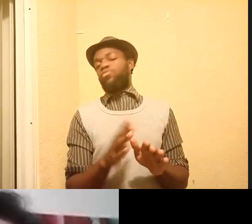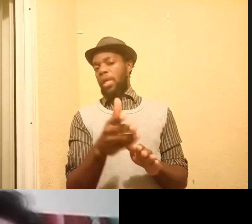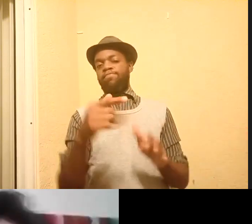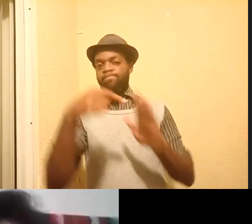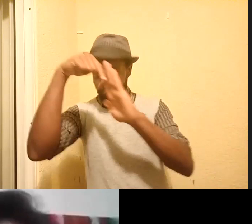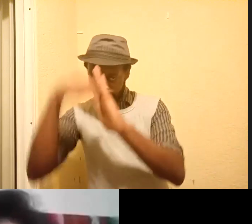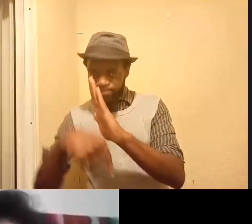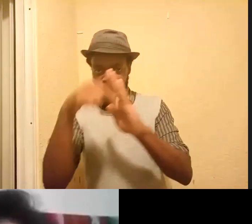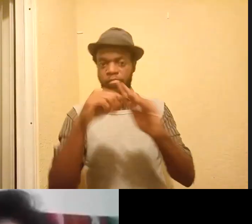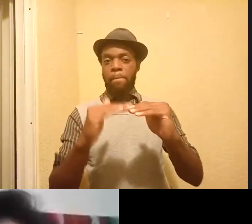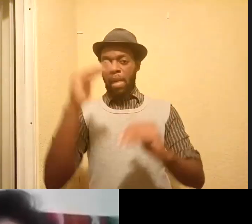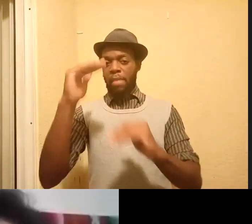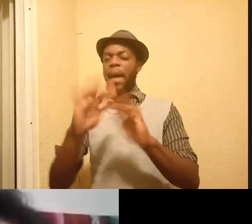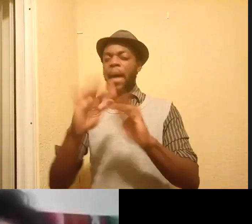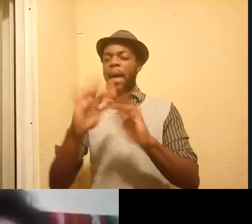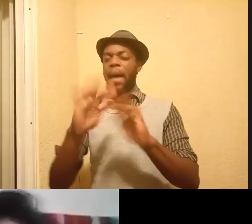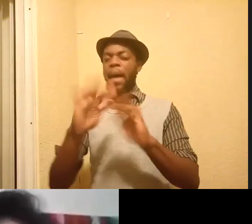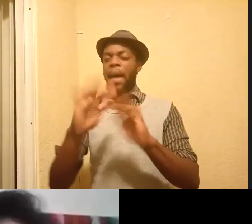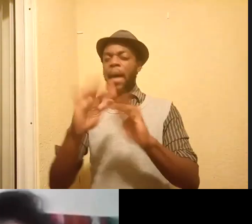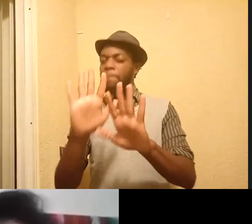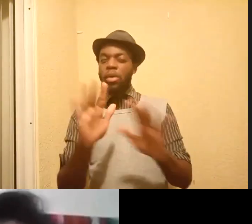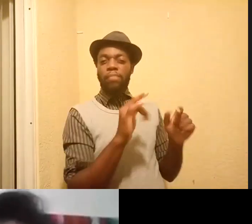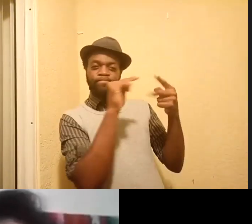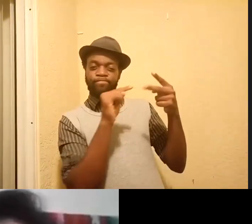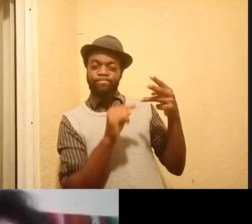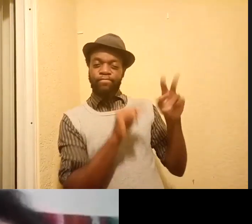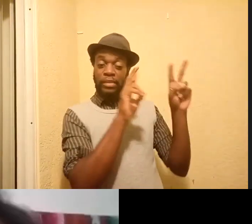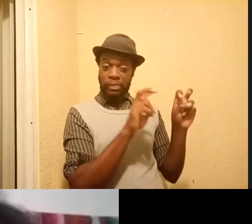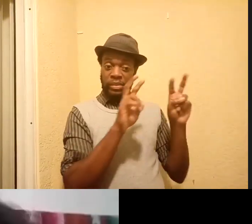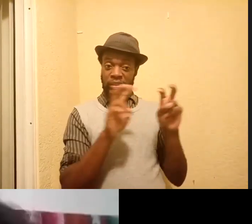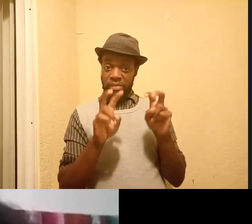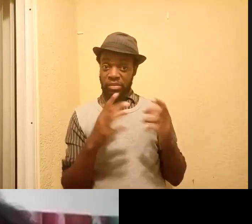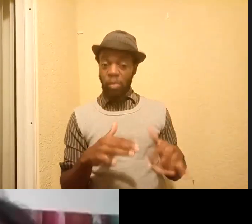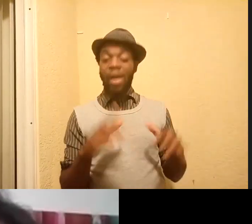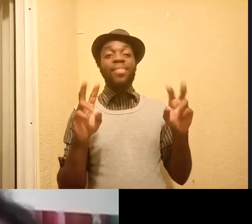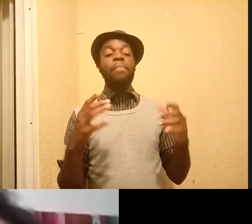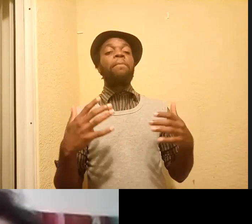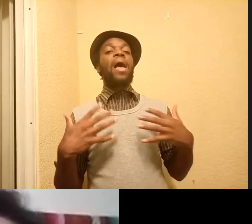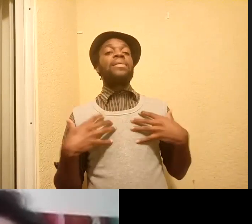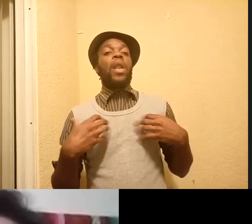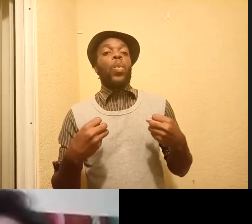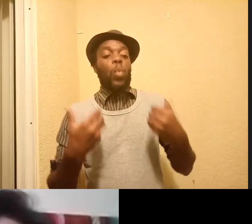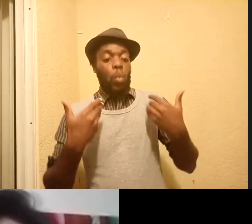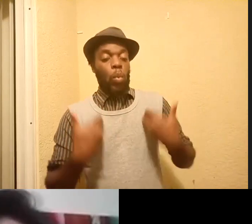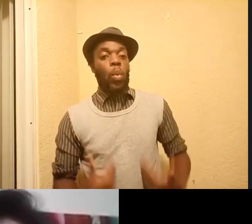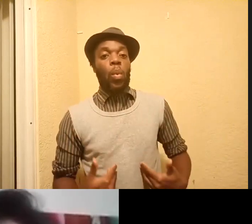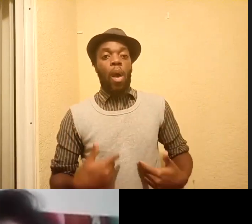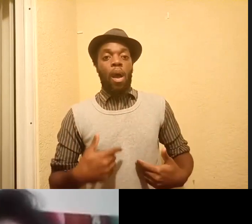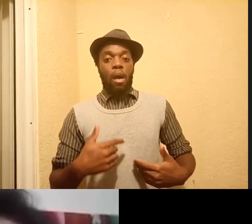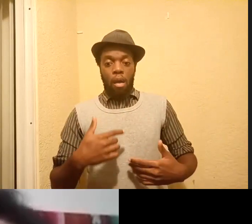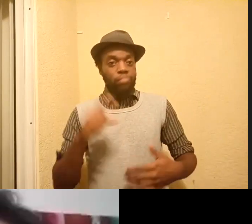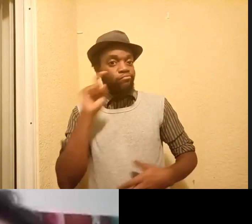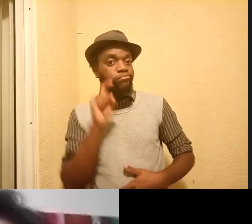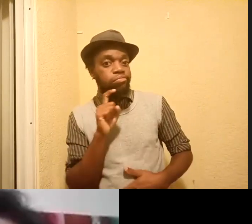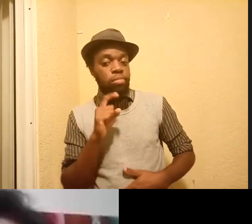el puntualizar sobre algunos temas dentro de lo que es la salud sexual reproductiva, pero también los servicios de